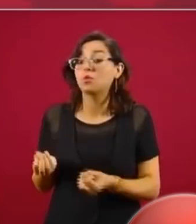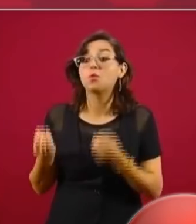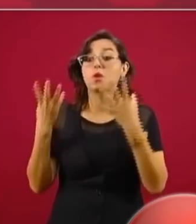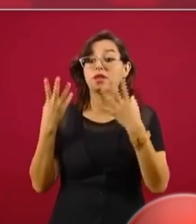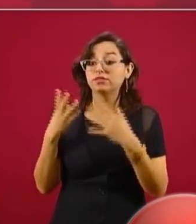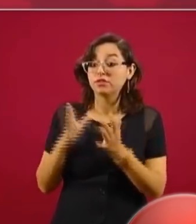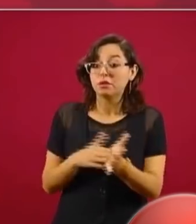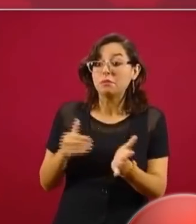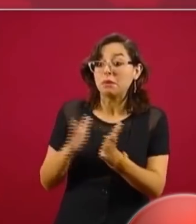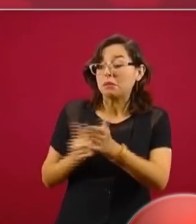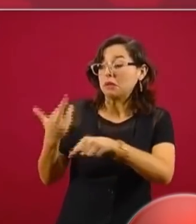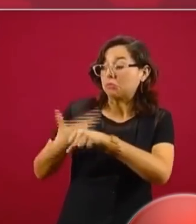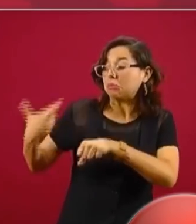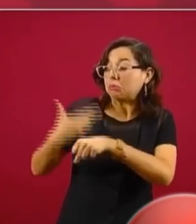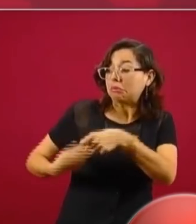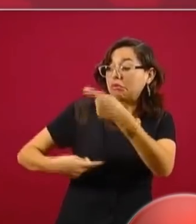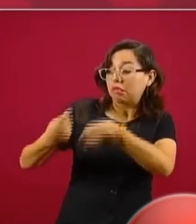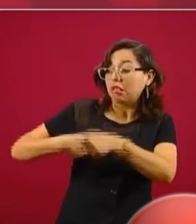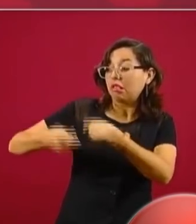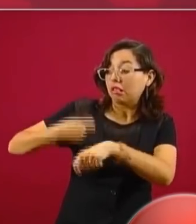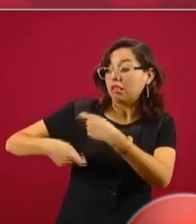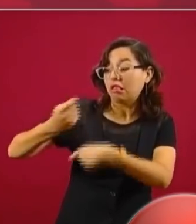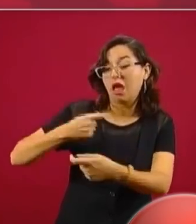a los pequeños empresarios.